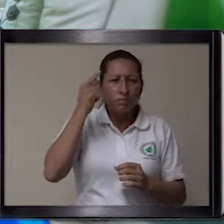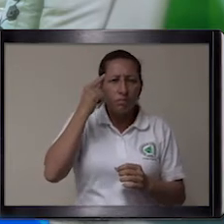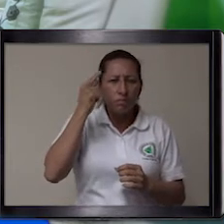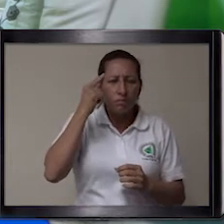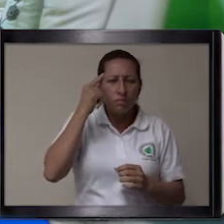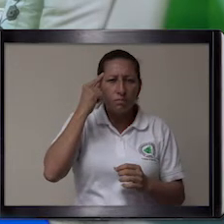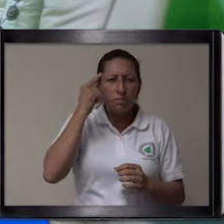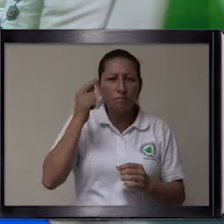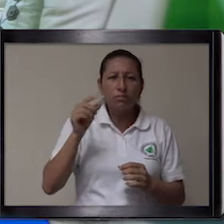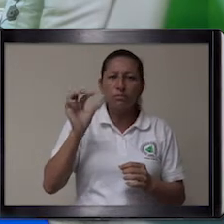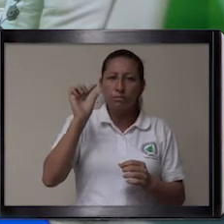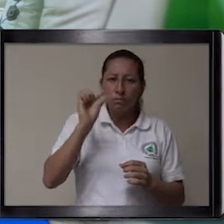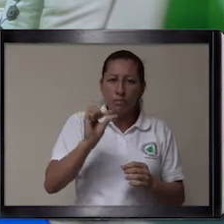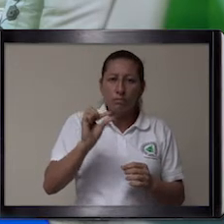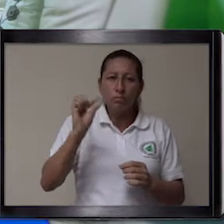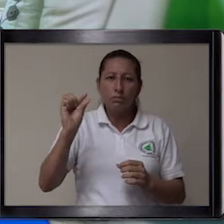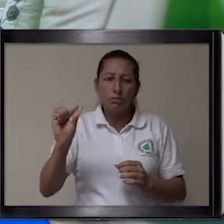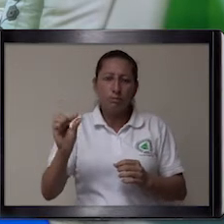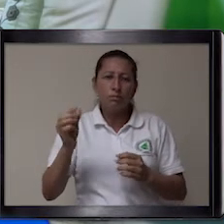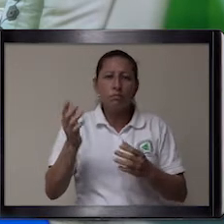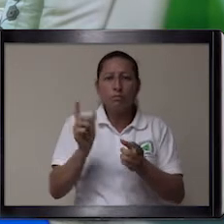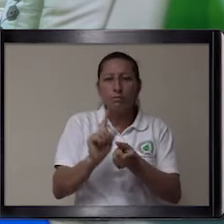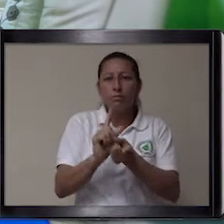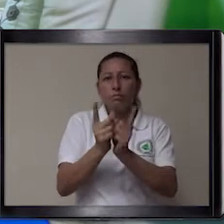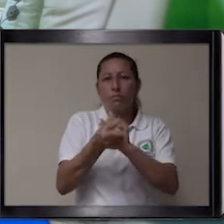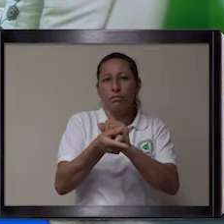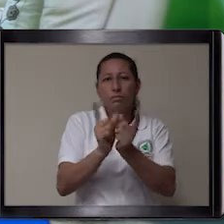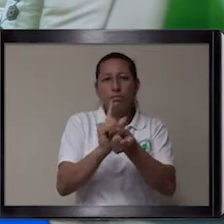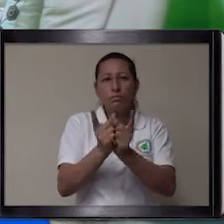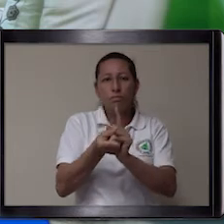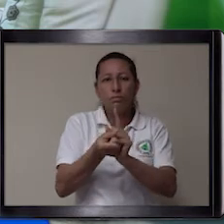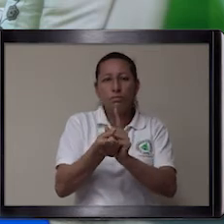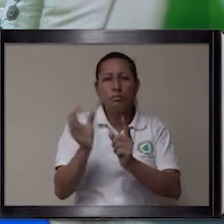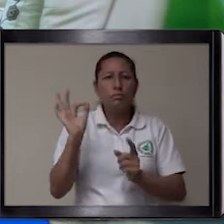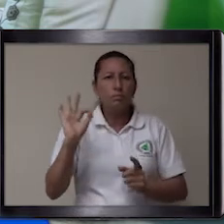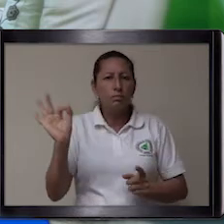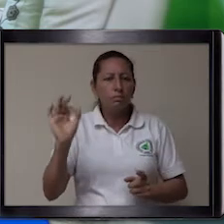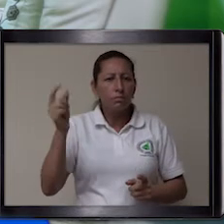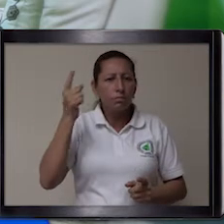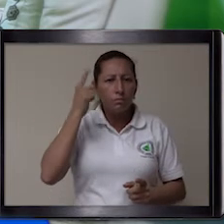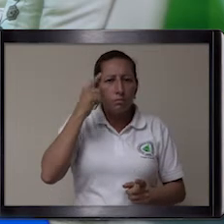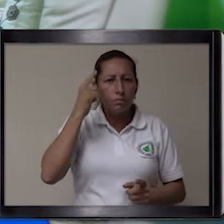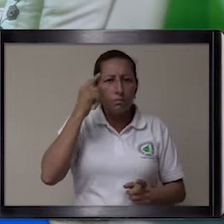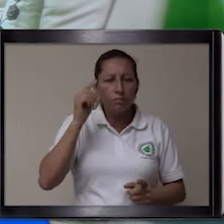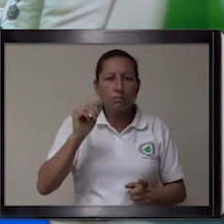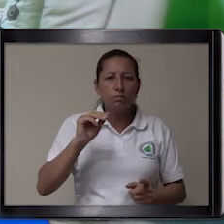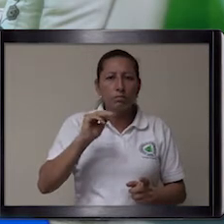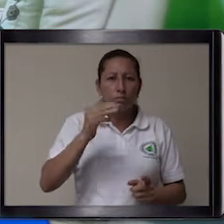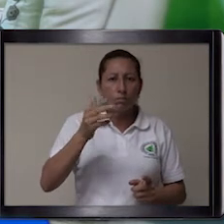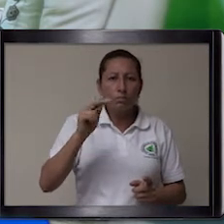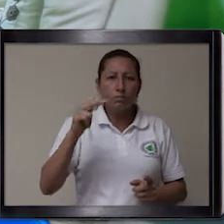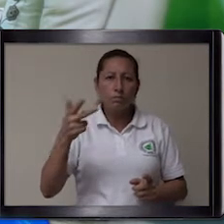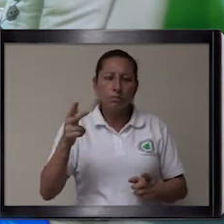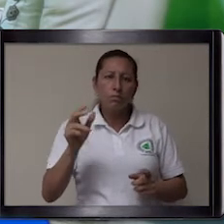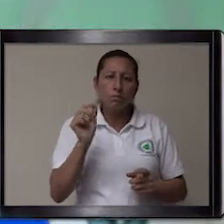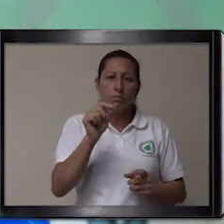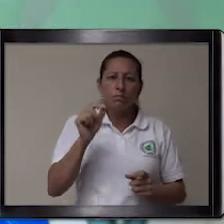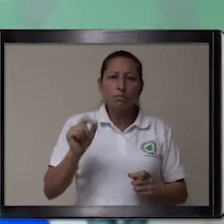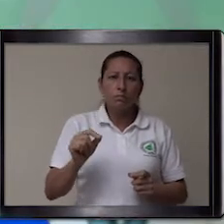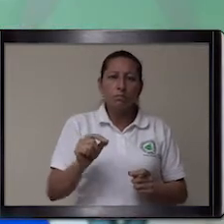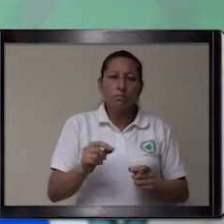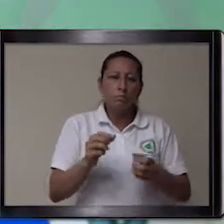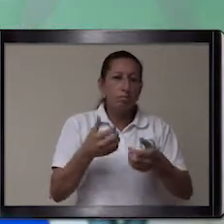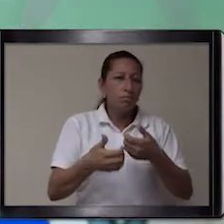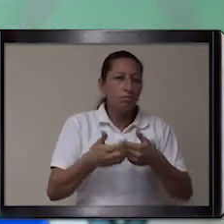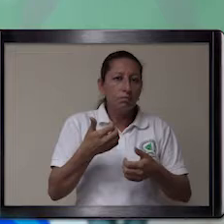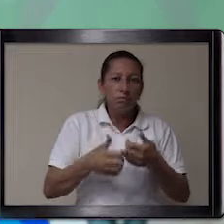cambiando, es muy difícil. En este sentido, lo que podemos decir que el 98% de